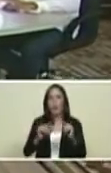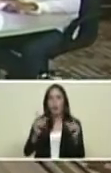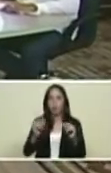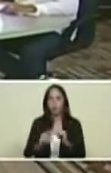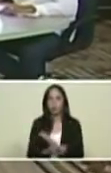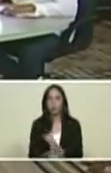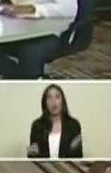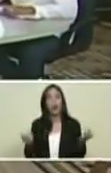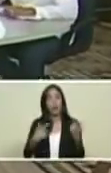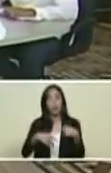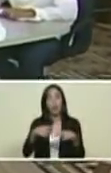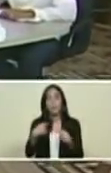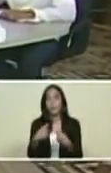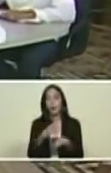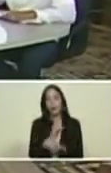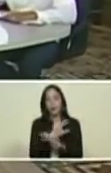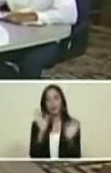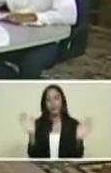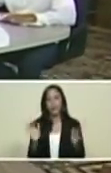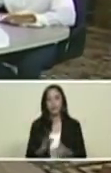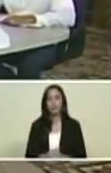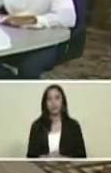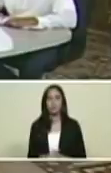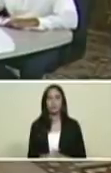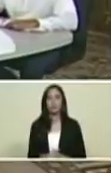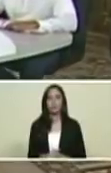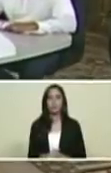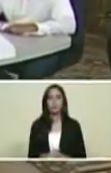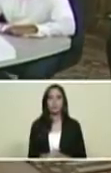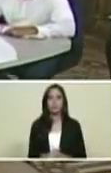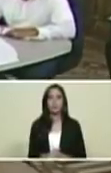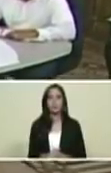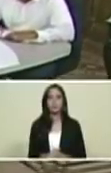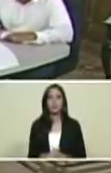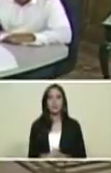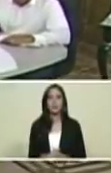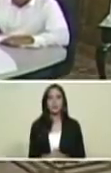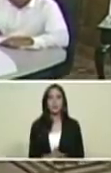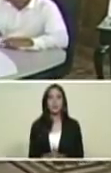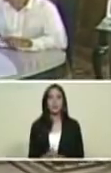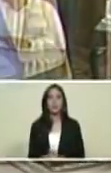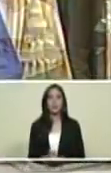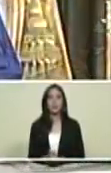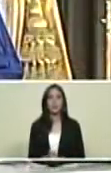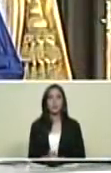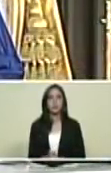que las cosas hay que pagarlas. Debe tener un precio, así como se paga el CLAP.